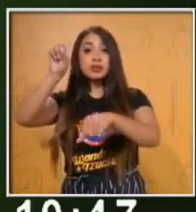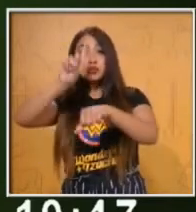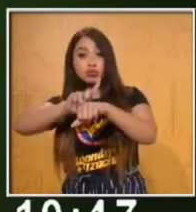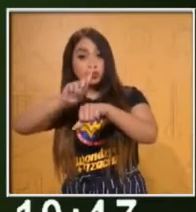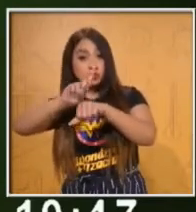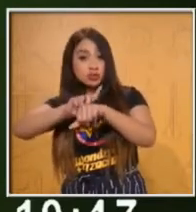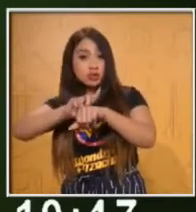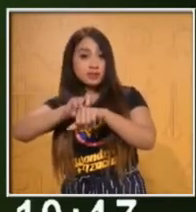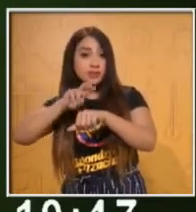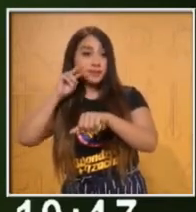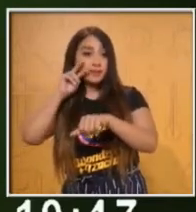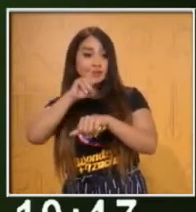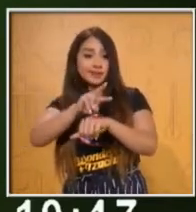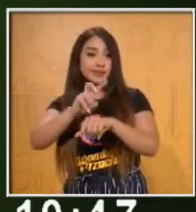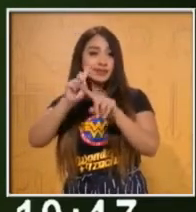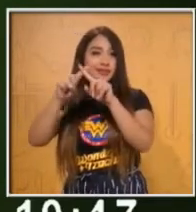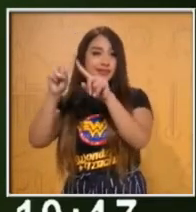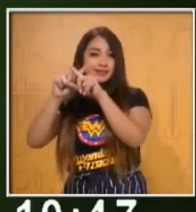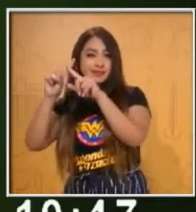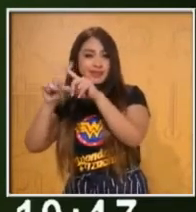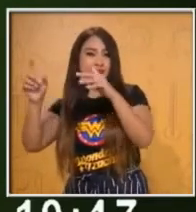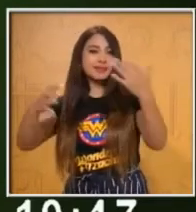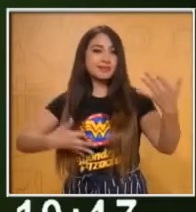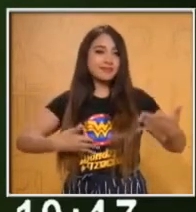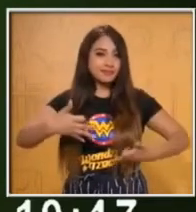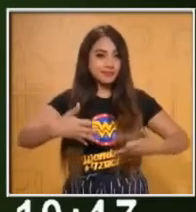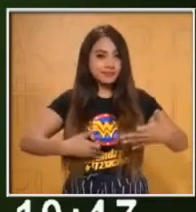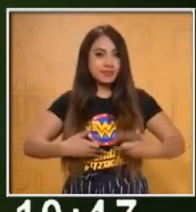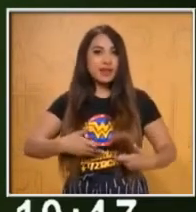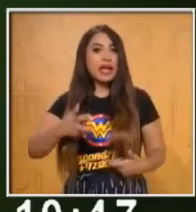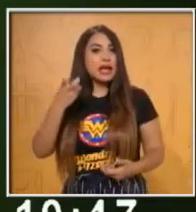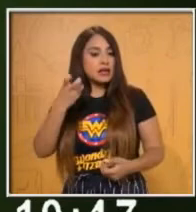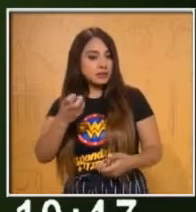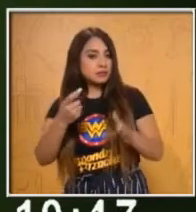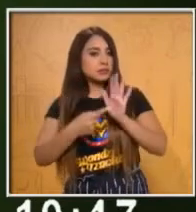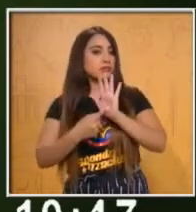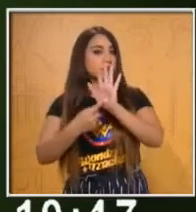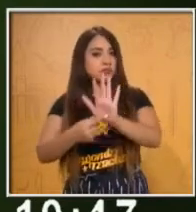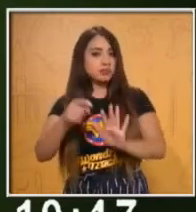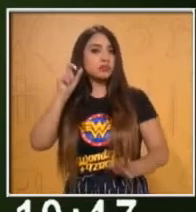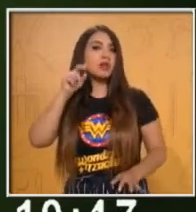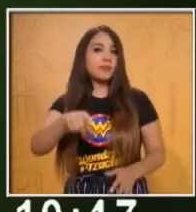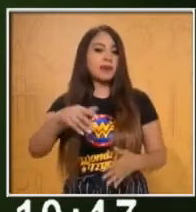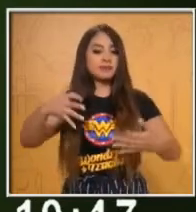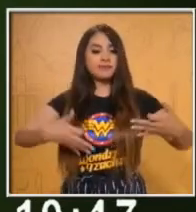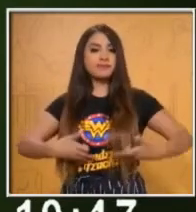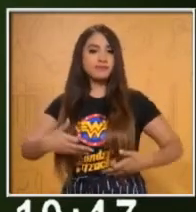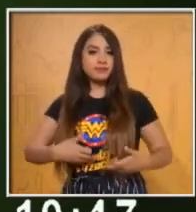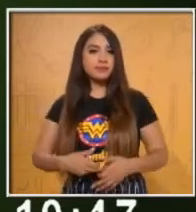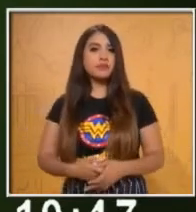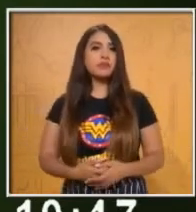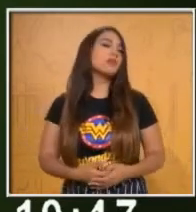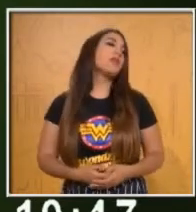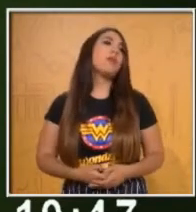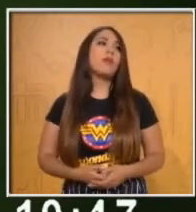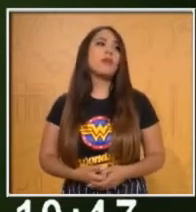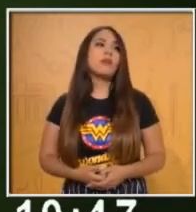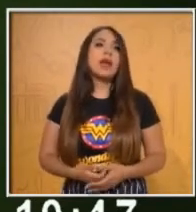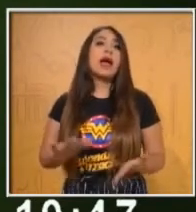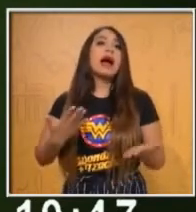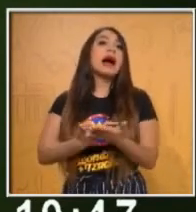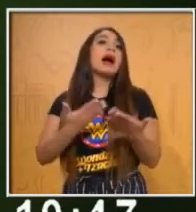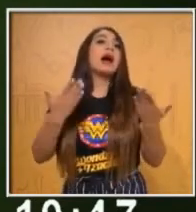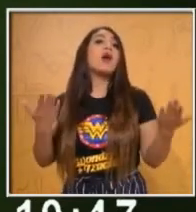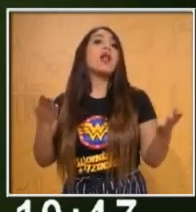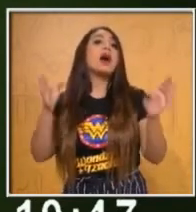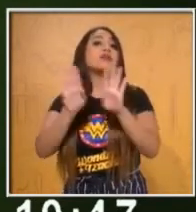estado viendo algunos guiones teatrales y los hemos representado también. Pero ahora lo importante es ver su